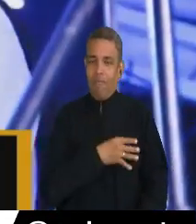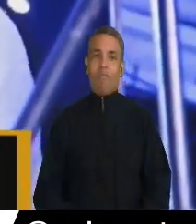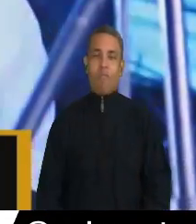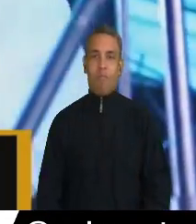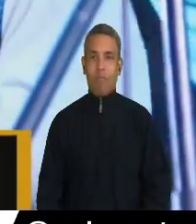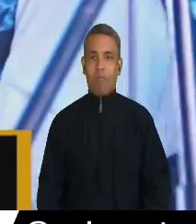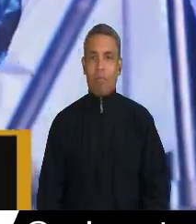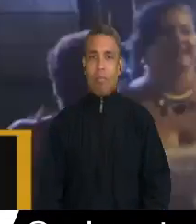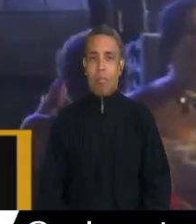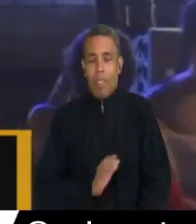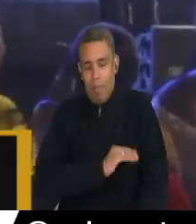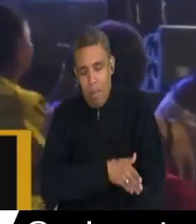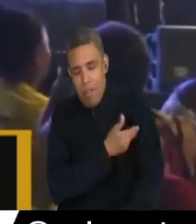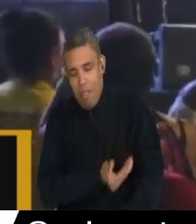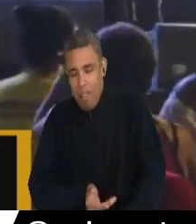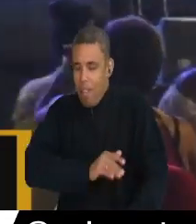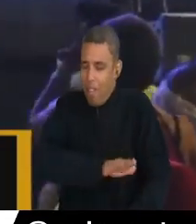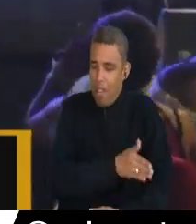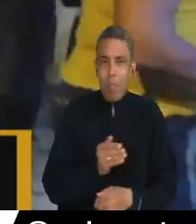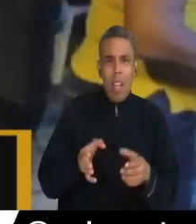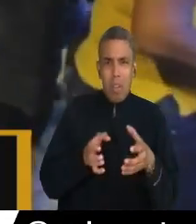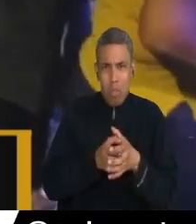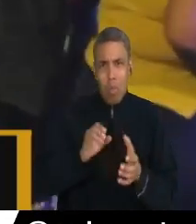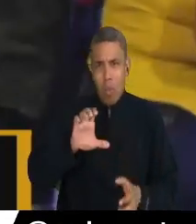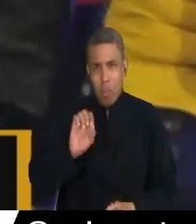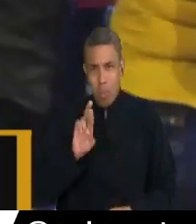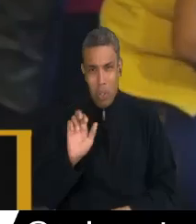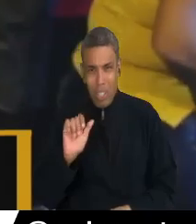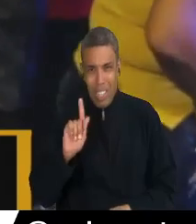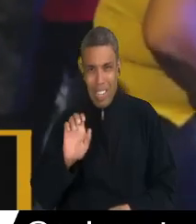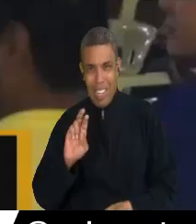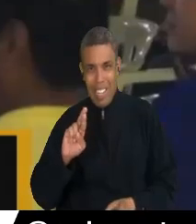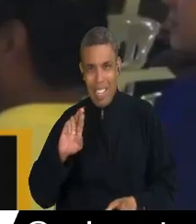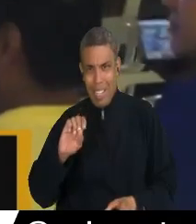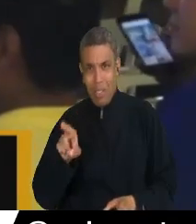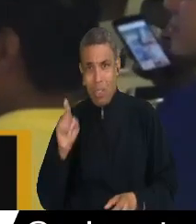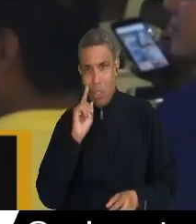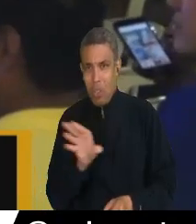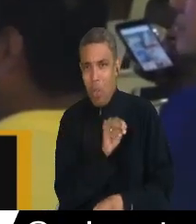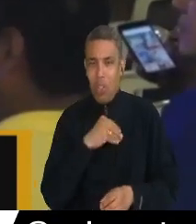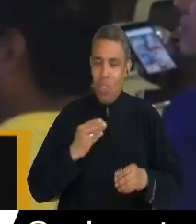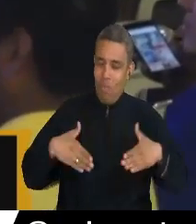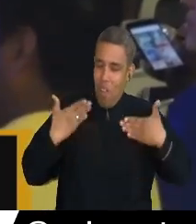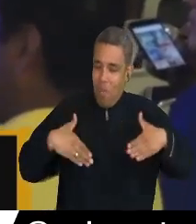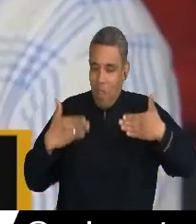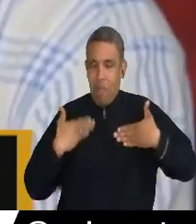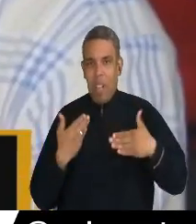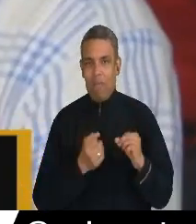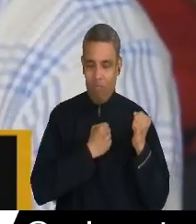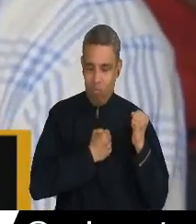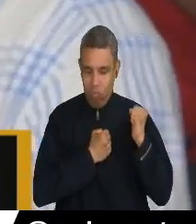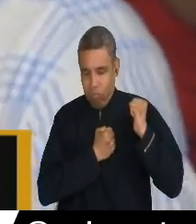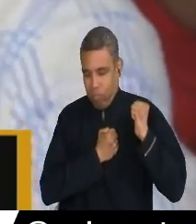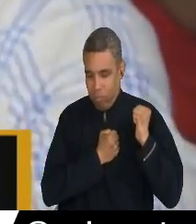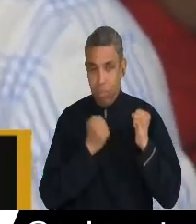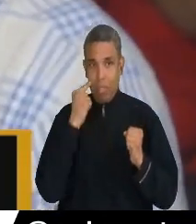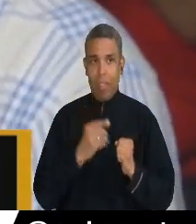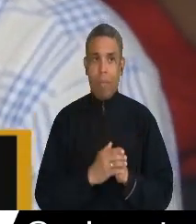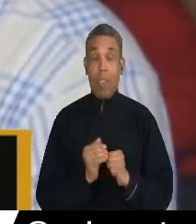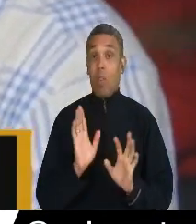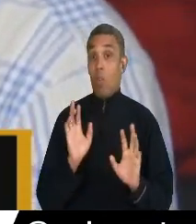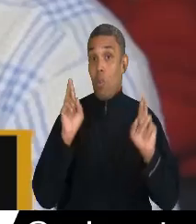Las canciones de antaño, los corraleros de Majagual pusieron a bailar a la comunidad que se mostró satisfecha. Tremenda, buena. Ojalá lo